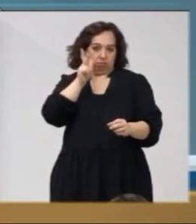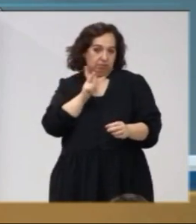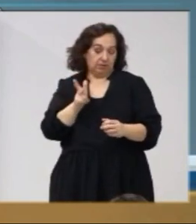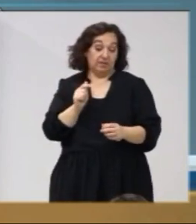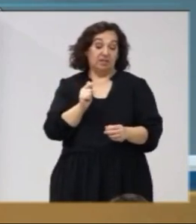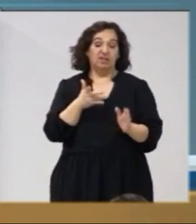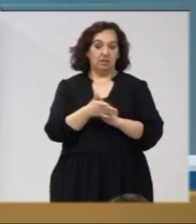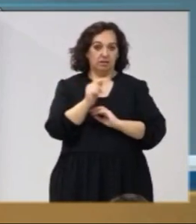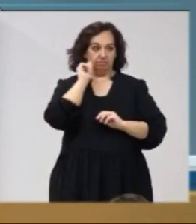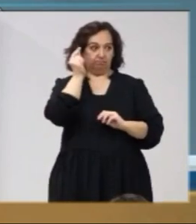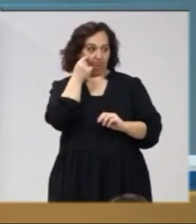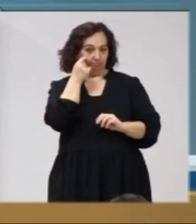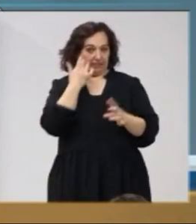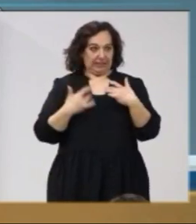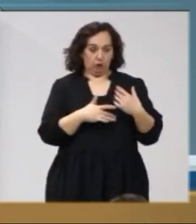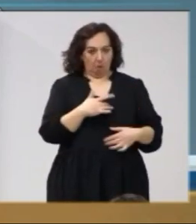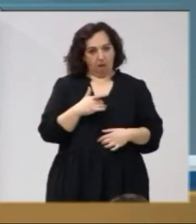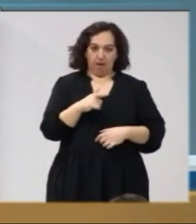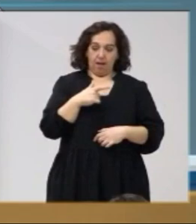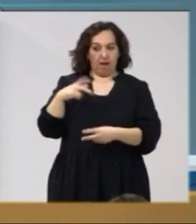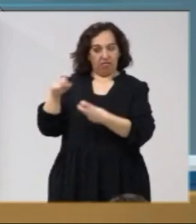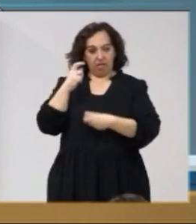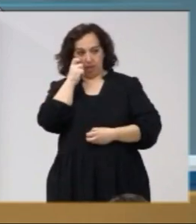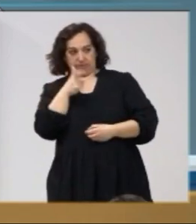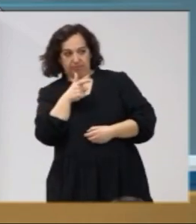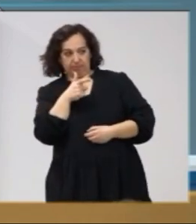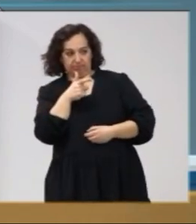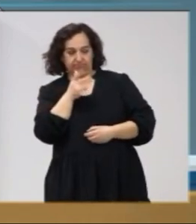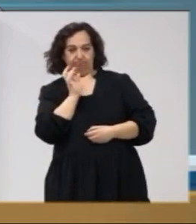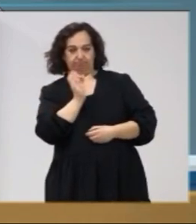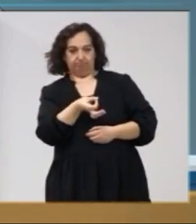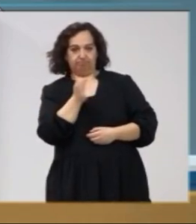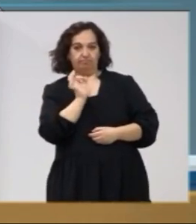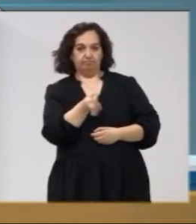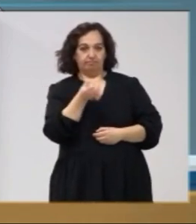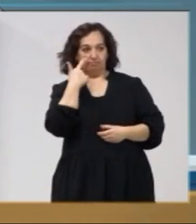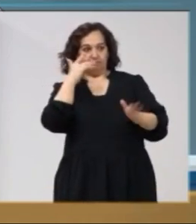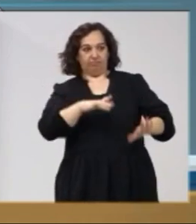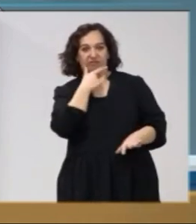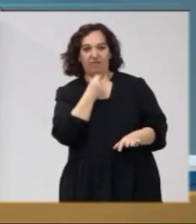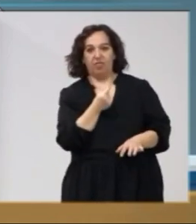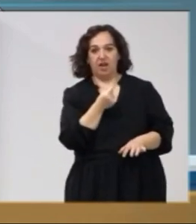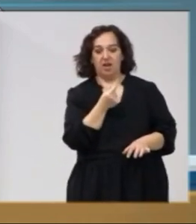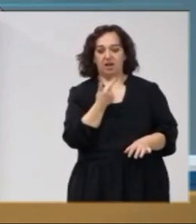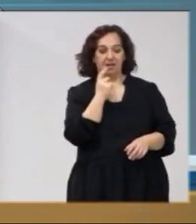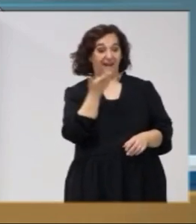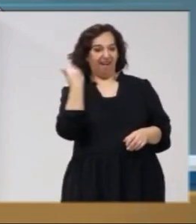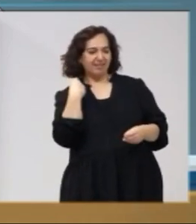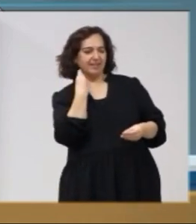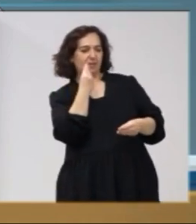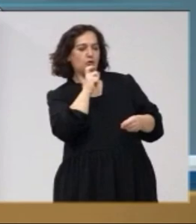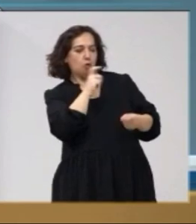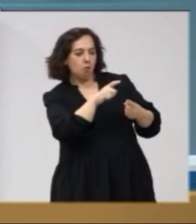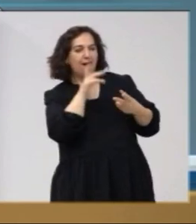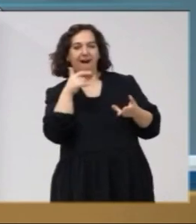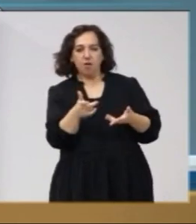síntoma muy importante para Hacienda, el ver qué éramos y qué somos.